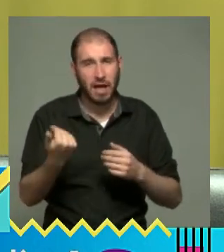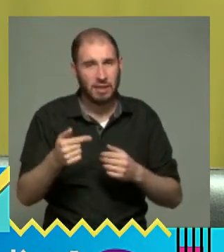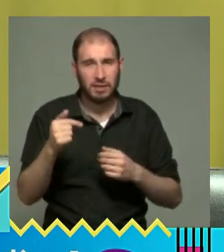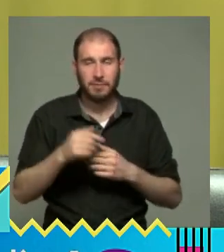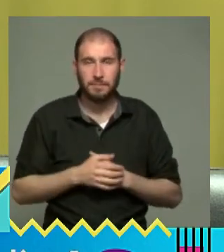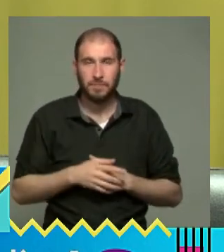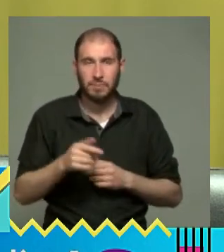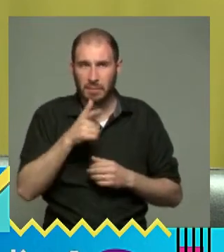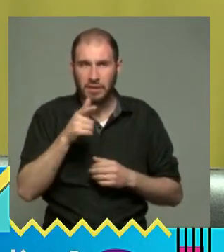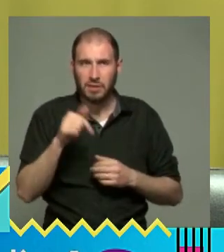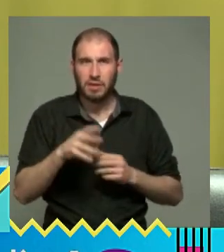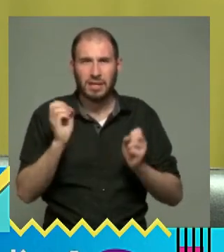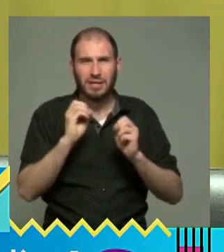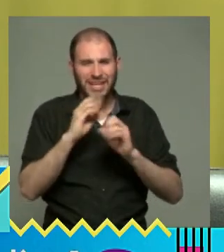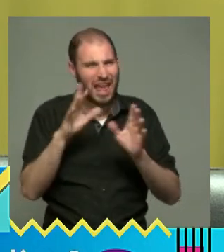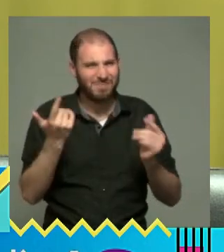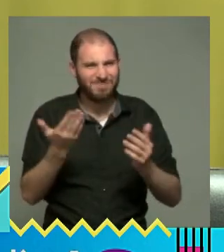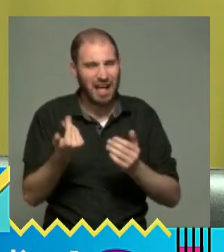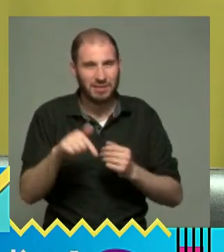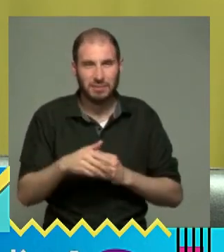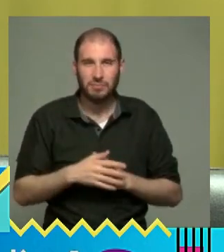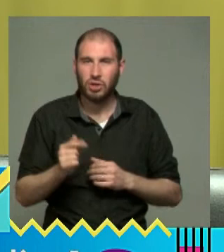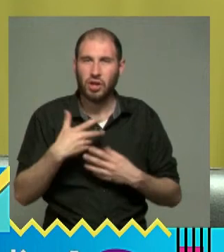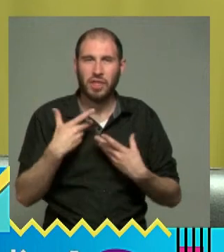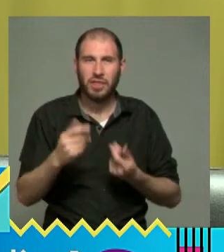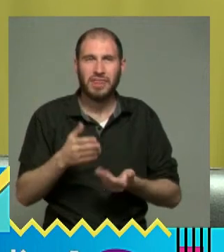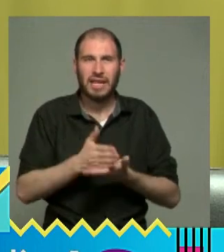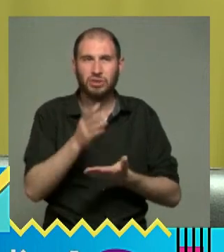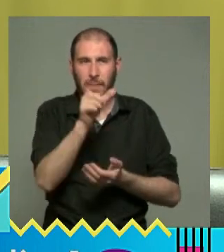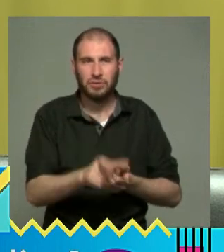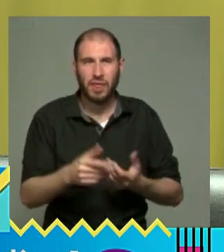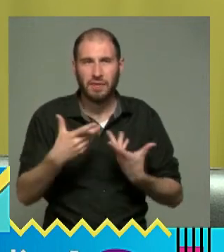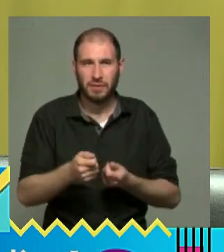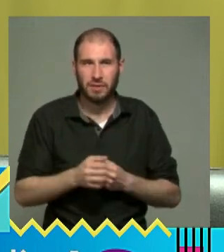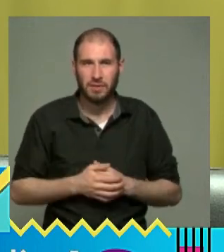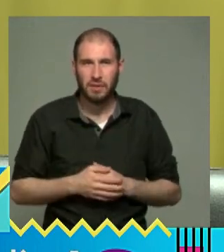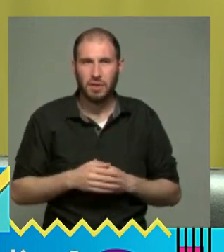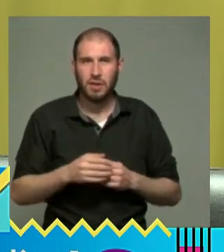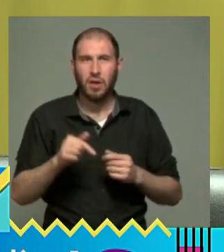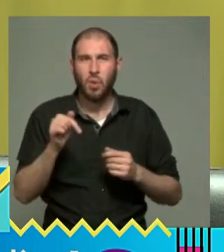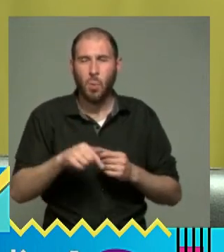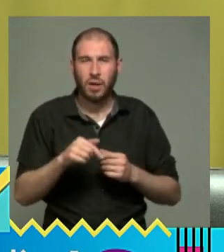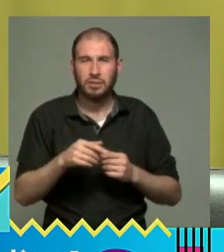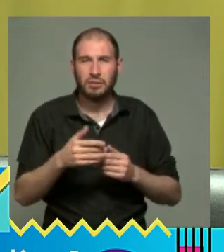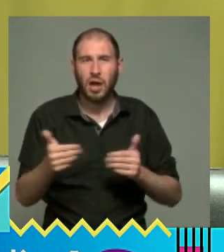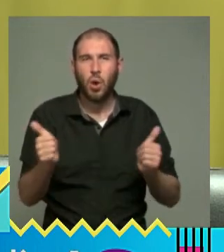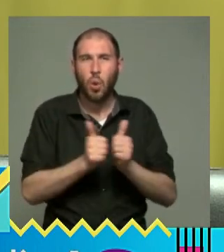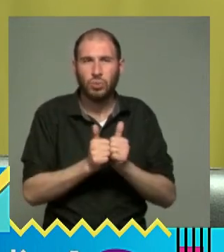que creo que no quedó muy claro. Nosotros defendemos los derechos de la persona por nacer, los cuales son totalmente